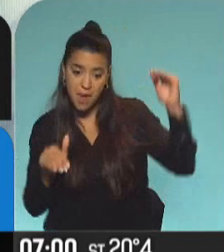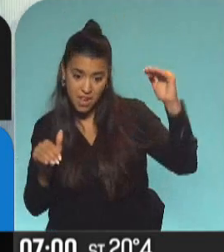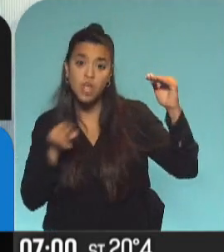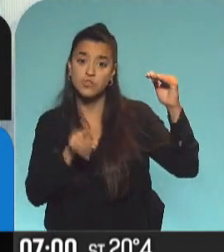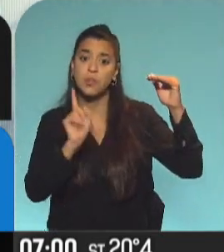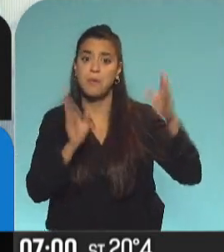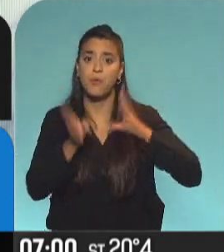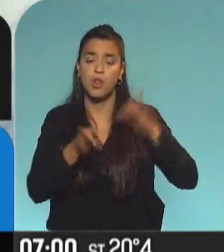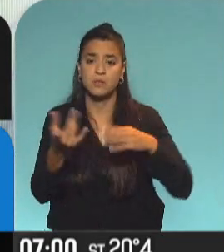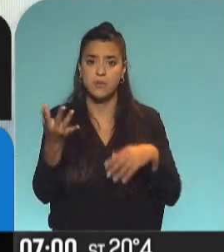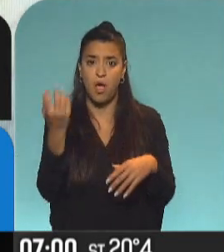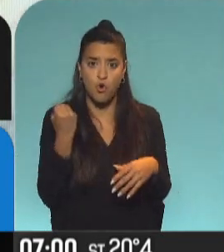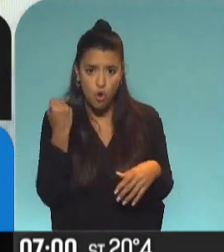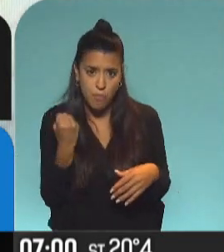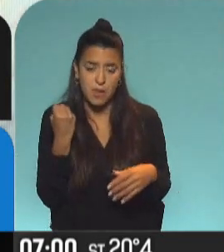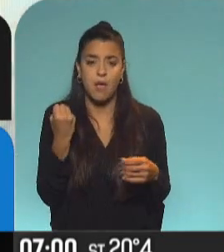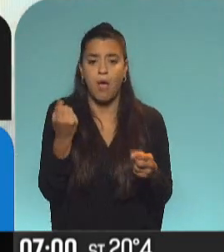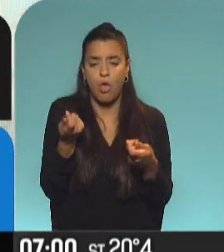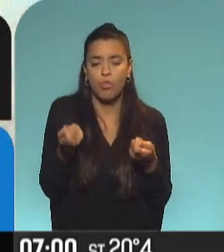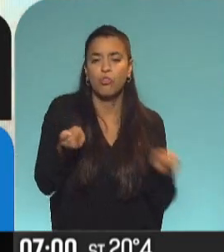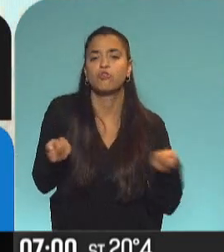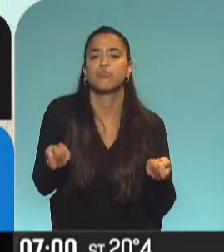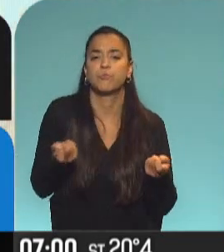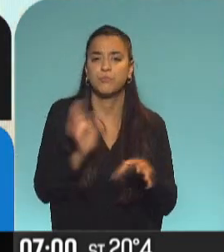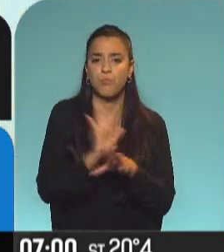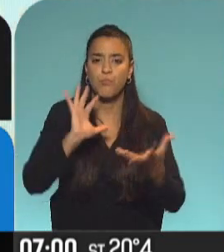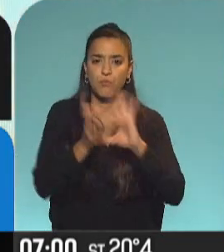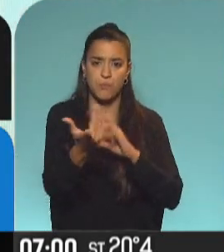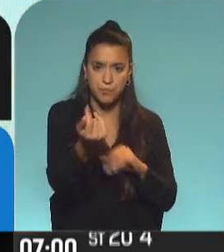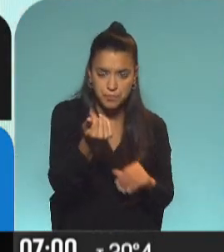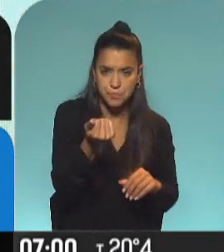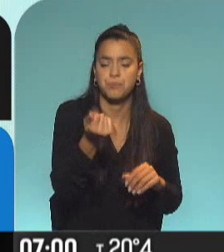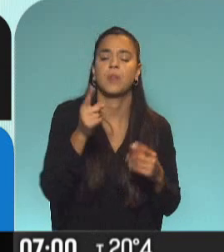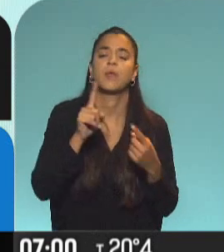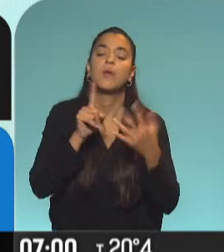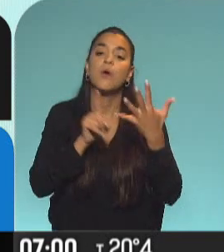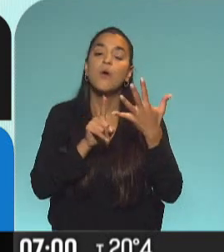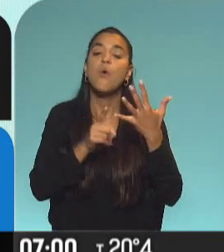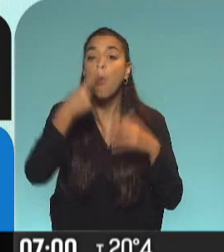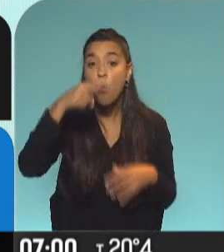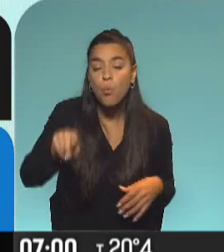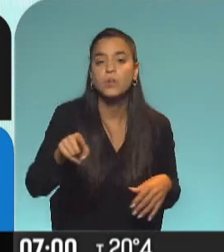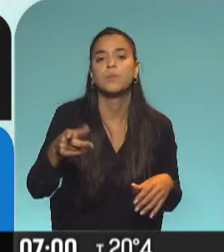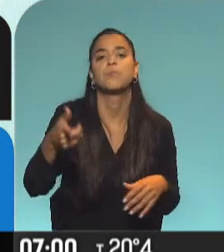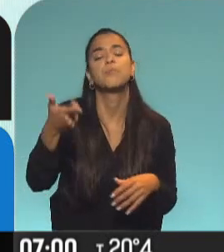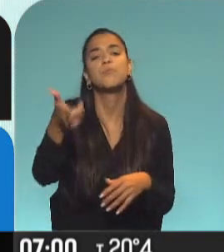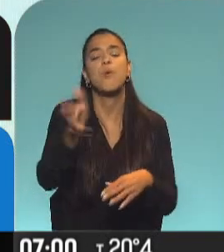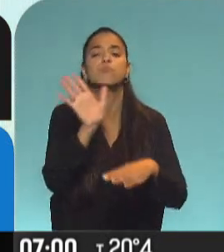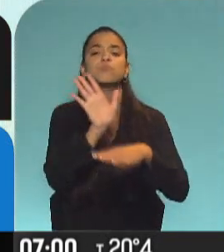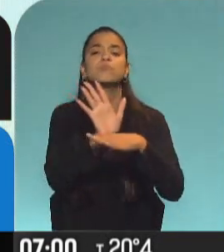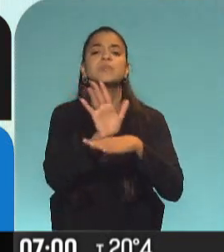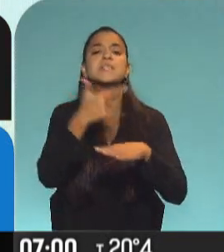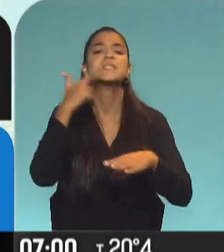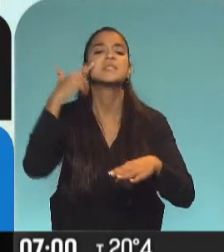violencia económica. La dominación, ¿no?, a través del dinero y a través de la plata. Y por último, la violencia simbólica, esa que